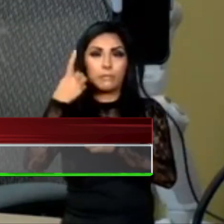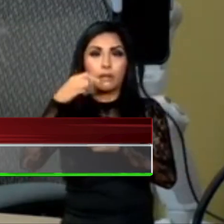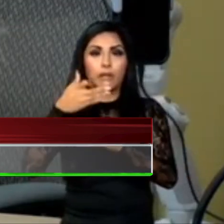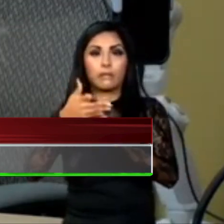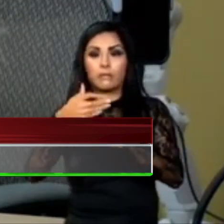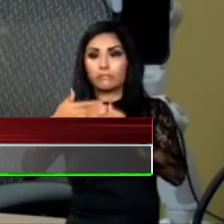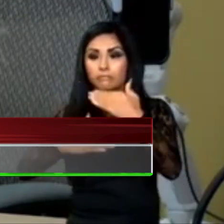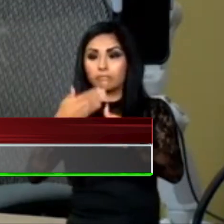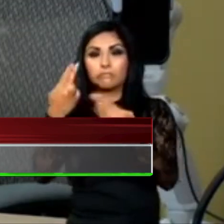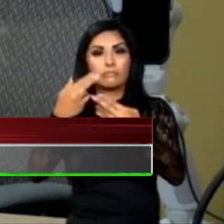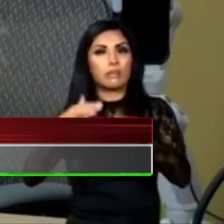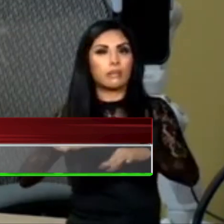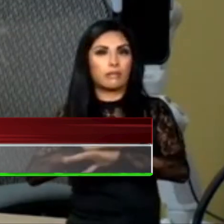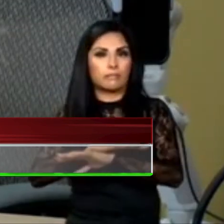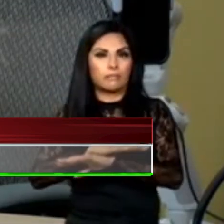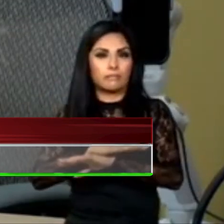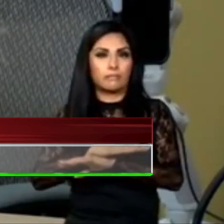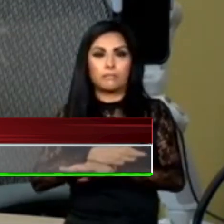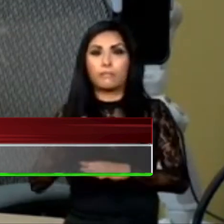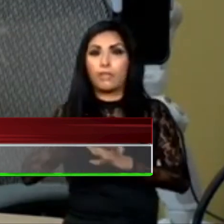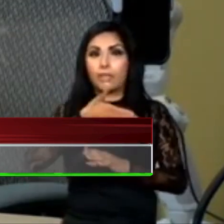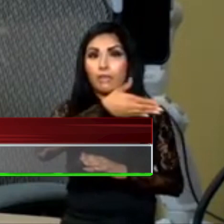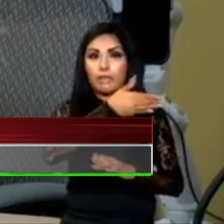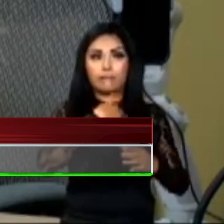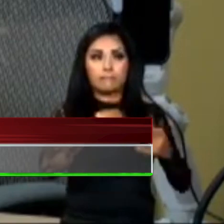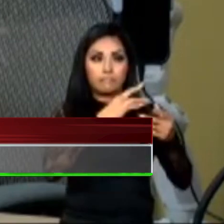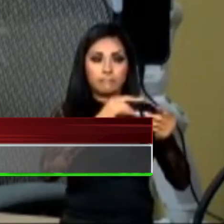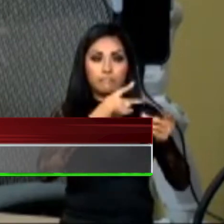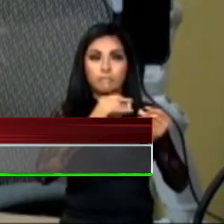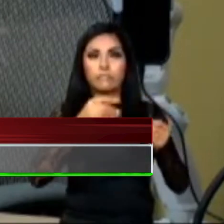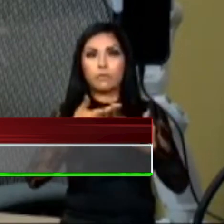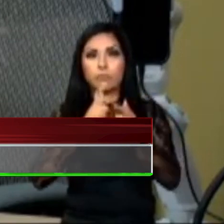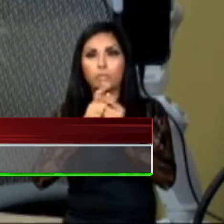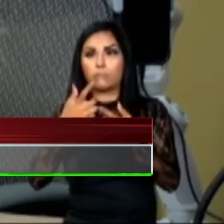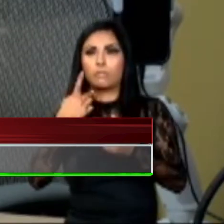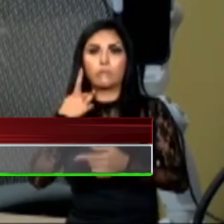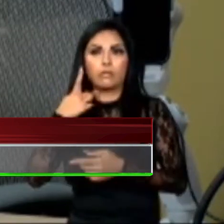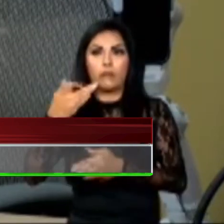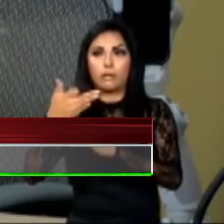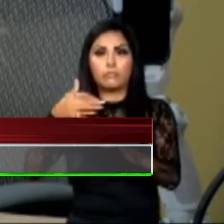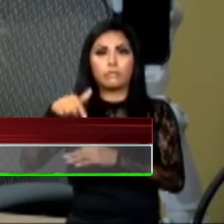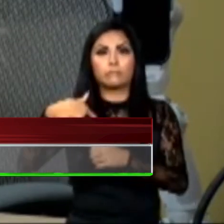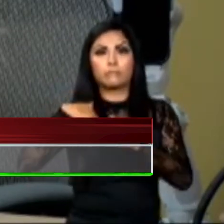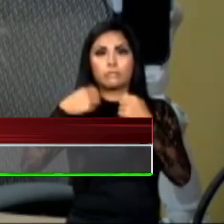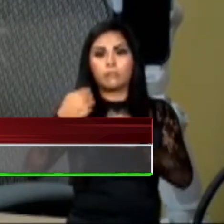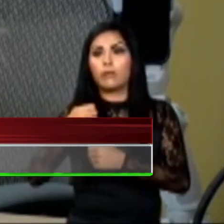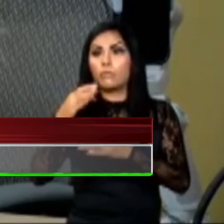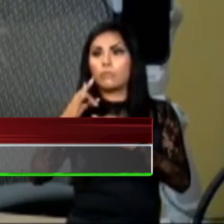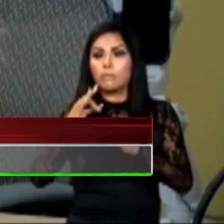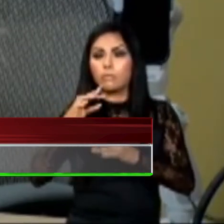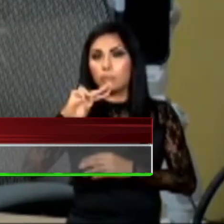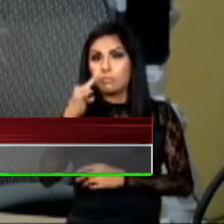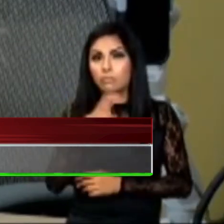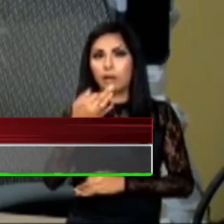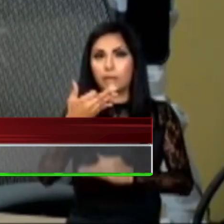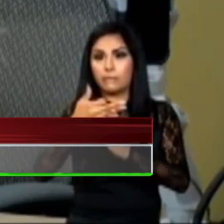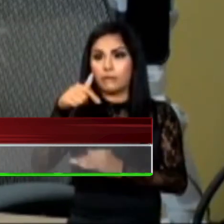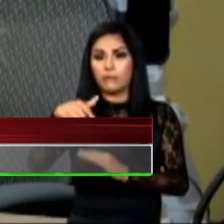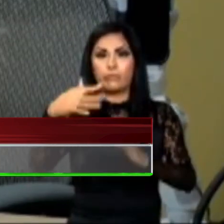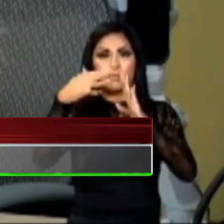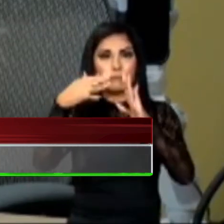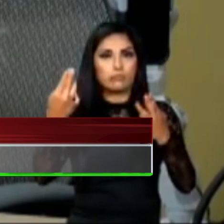de la transformación. Por todo lo anterior, el grupo parlamentario, nosotros consideramos muy urgente que este Congreso